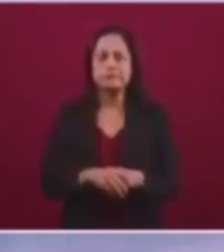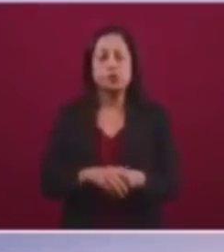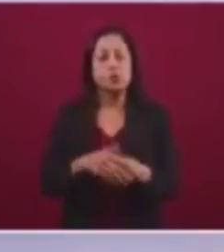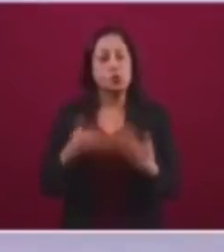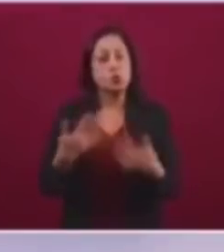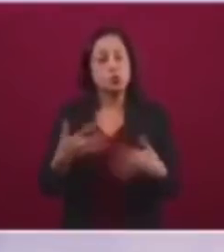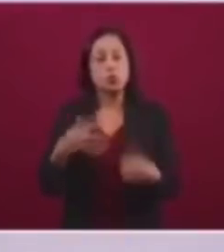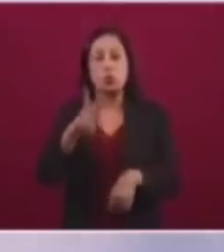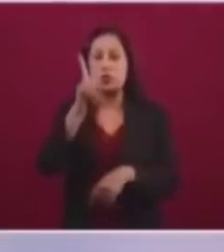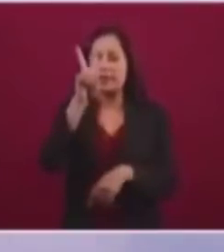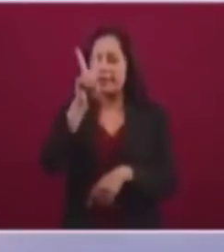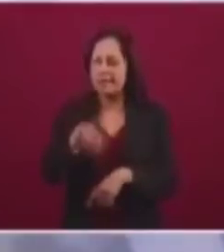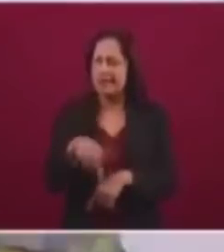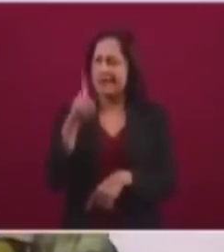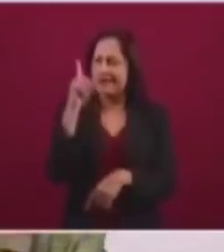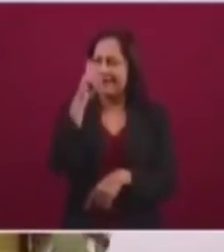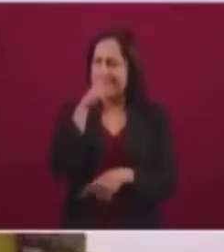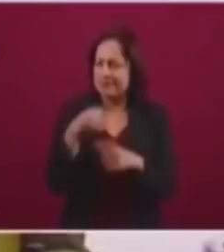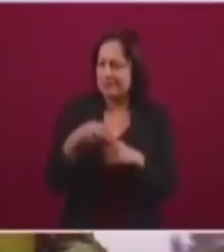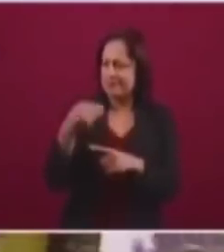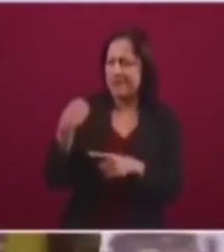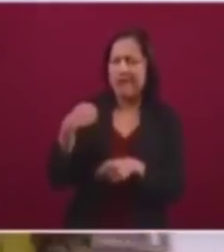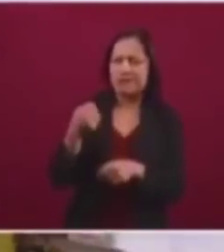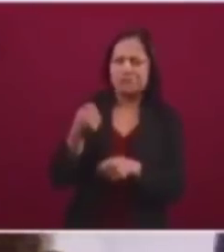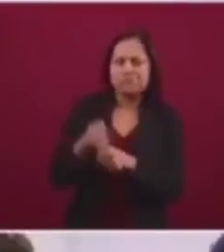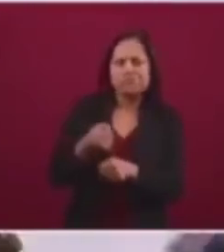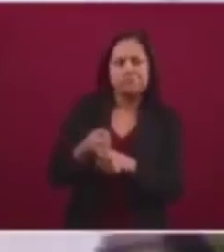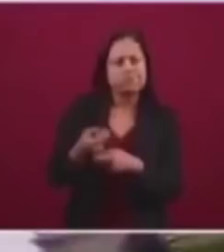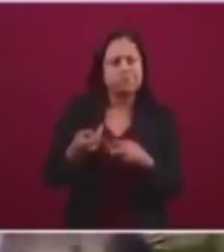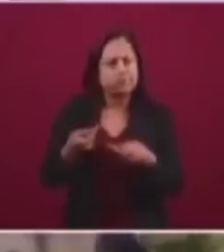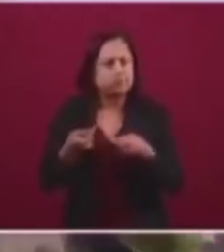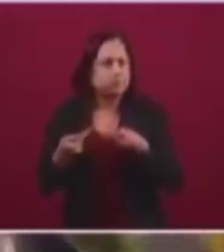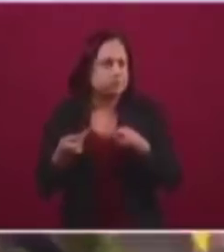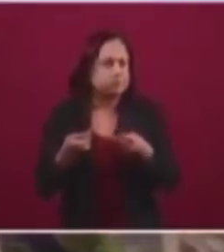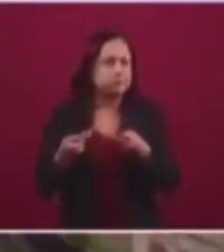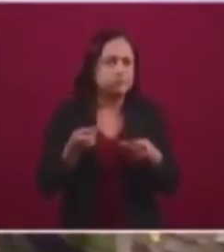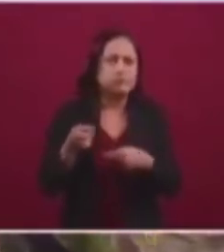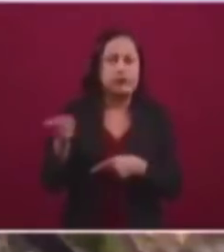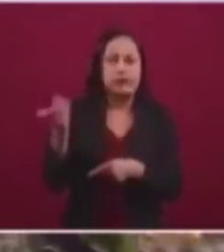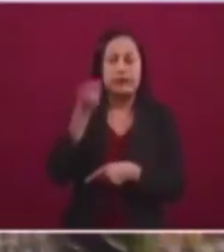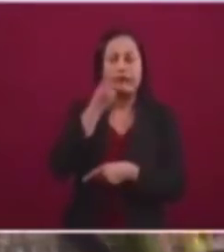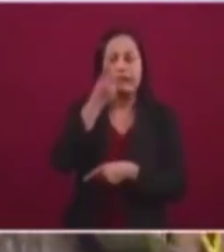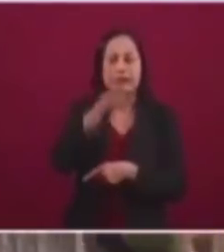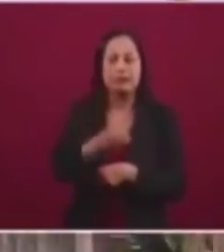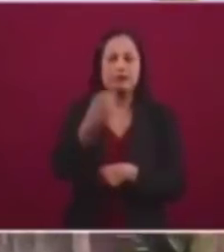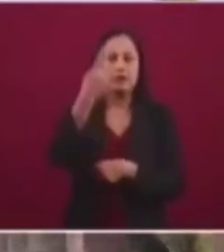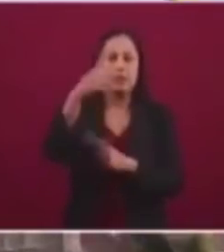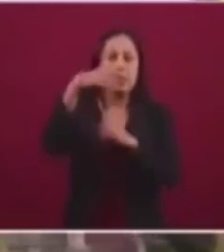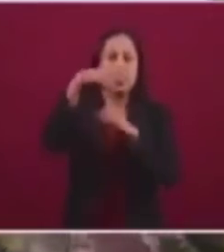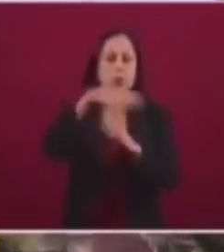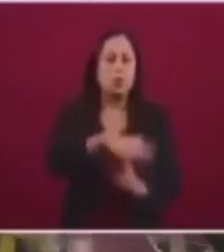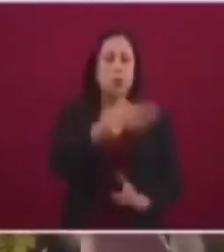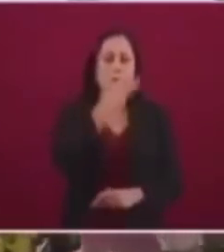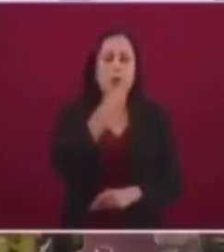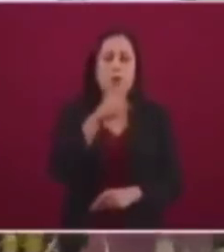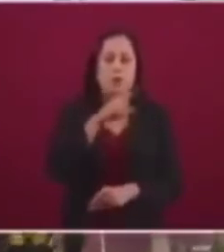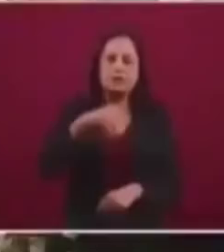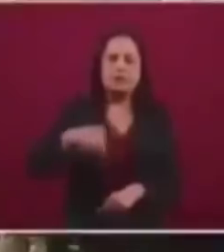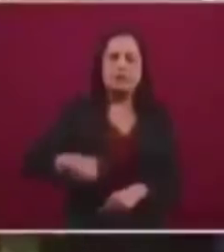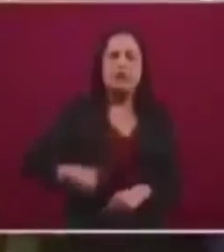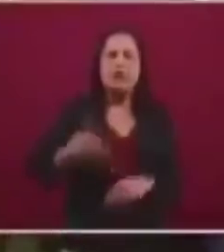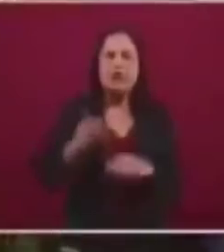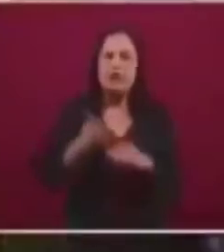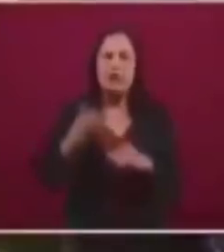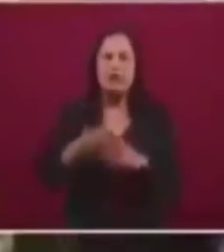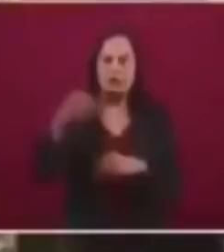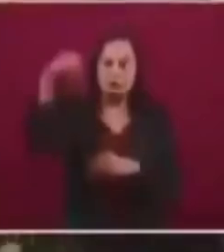Uy, re bonito, re bonito, re bonito. Pues esa gente tiene que ser de esa base. Su entrenamiento y equipamiento especializado le permite maniobrar